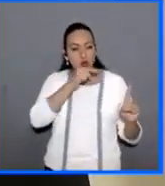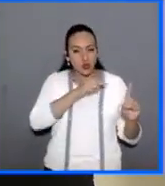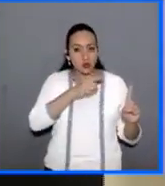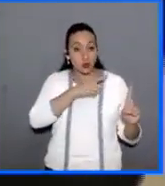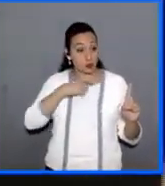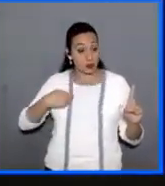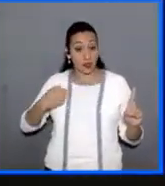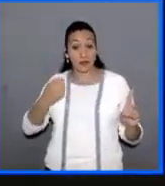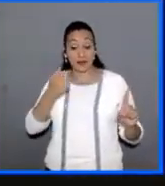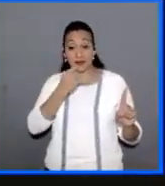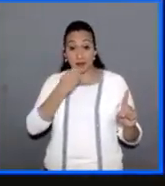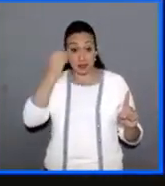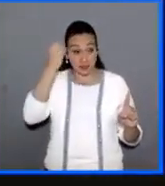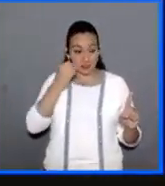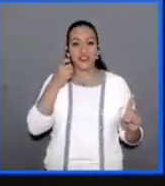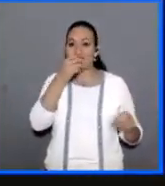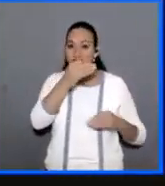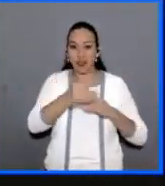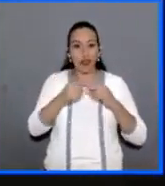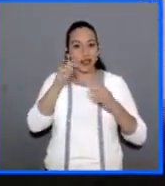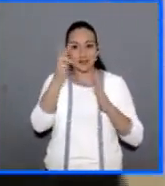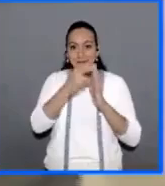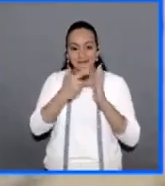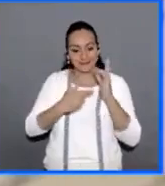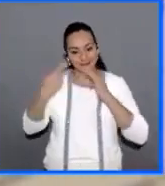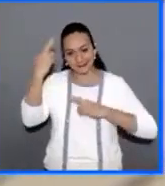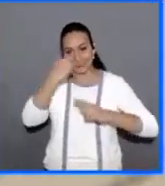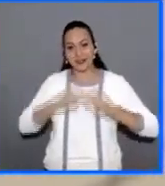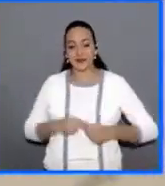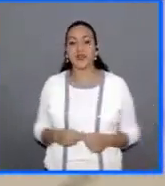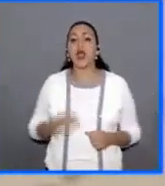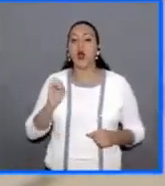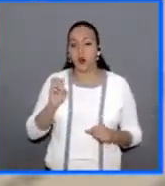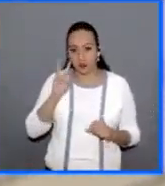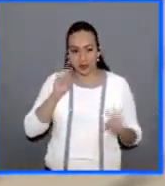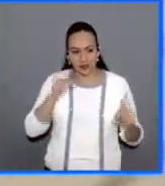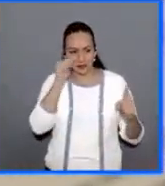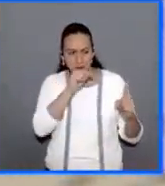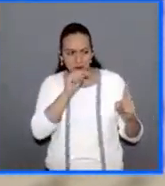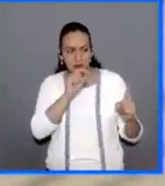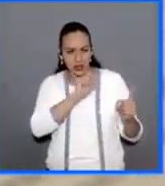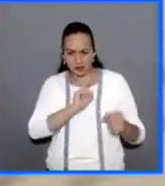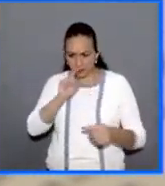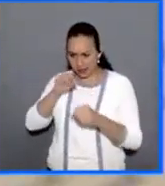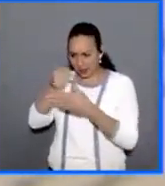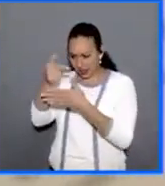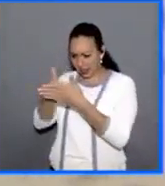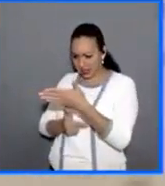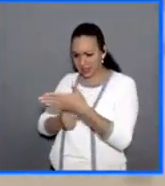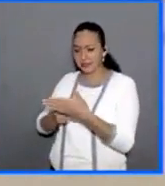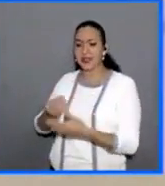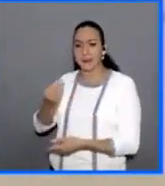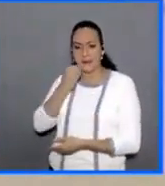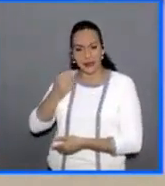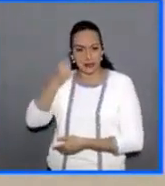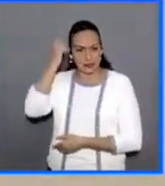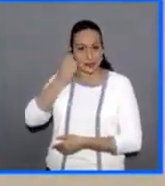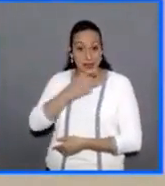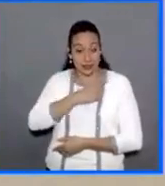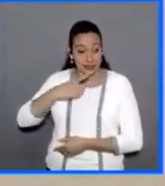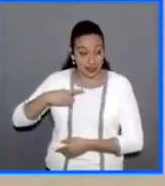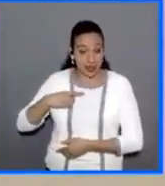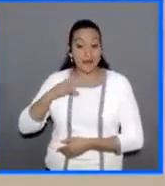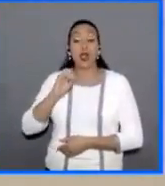morosa. Además, se revisará que no estén inscritos en los registros nacionales de obligaciones alimentarias de personas agresoras